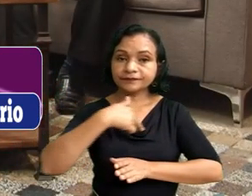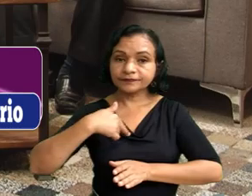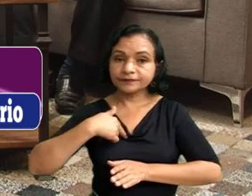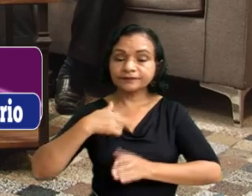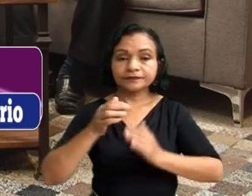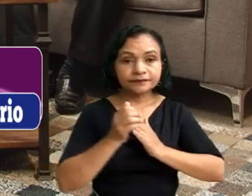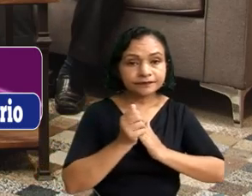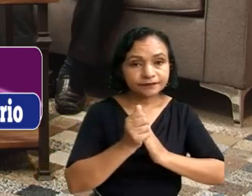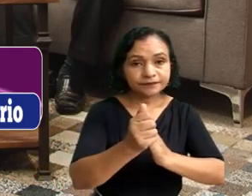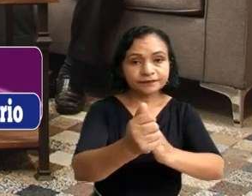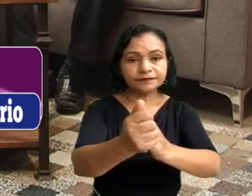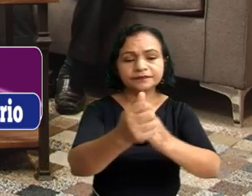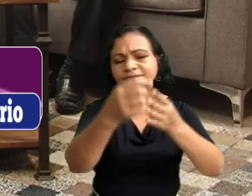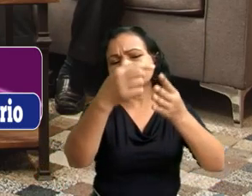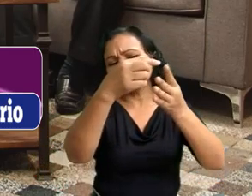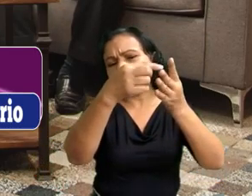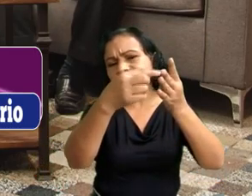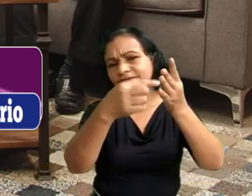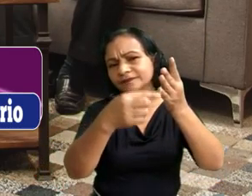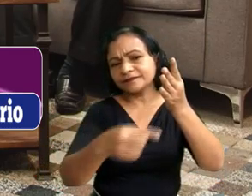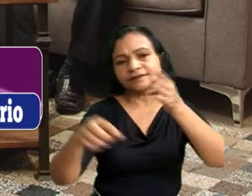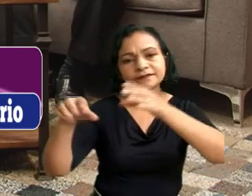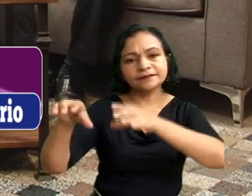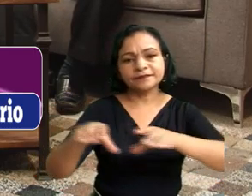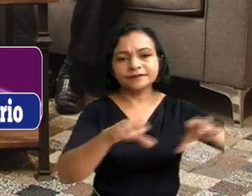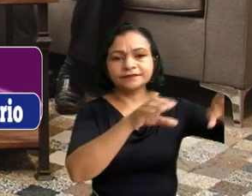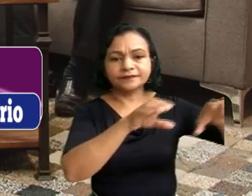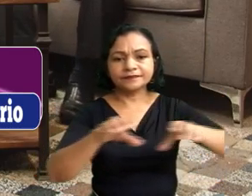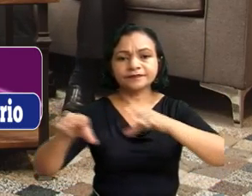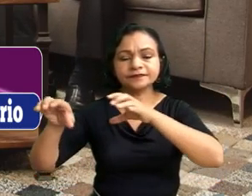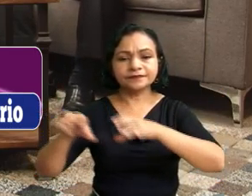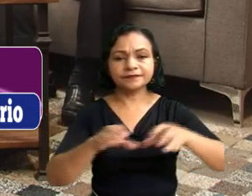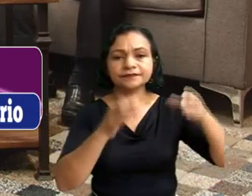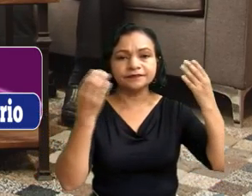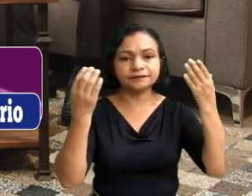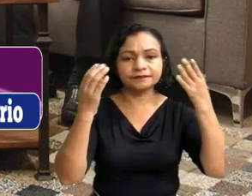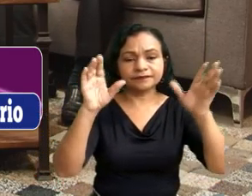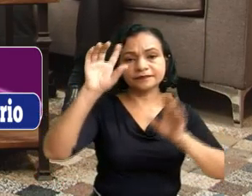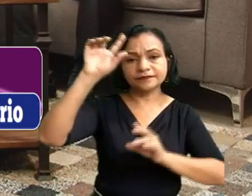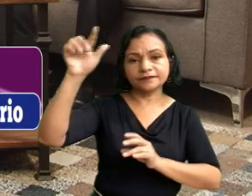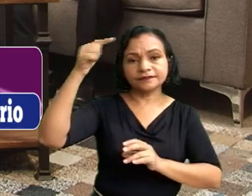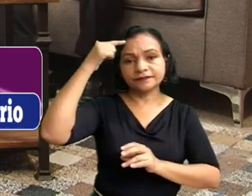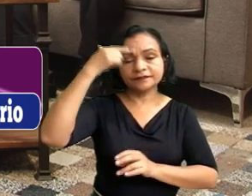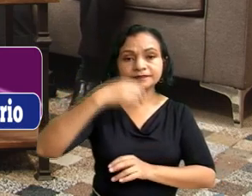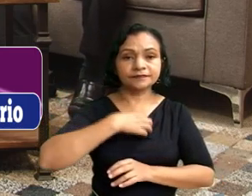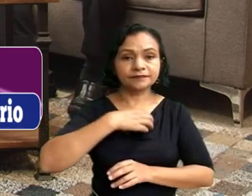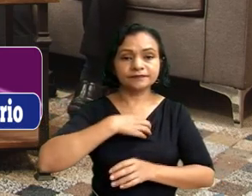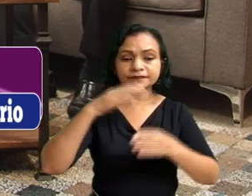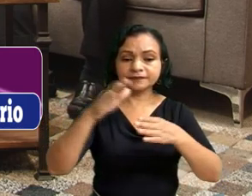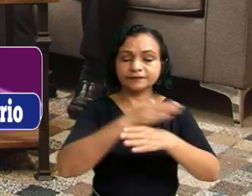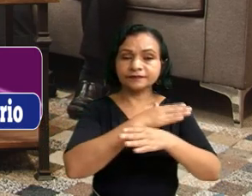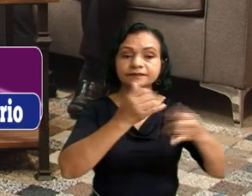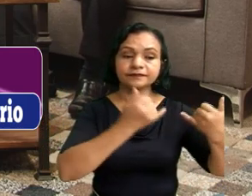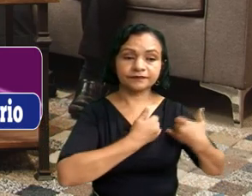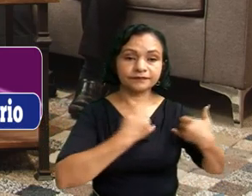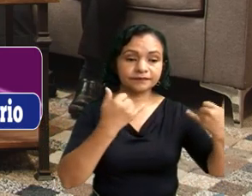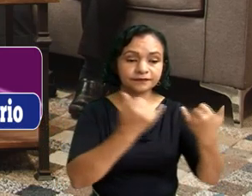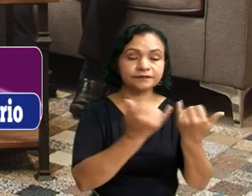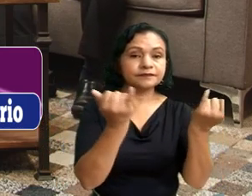y ahí se derivan una serie de actividades y de acciones intergubernamentales de diferentes instituciones